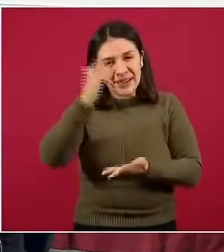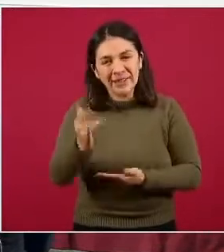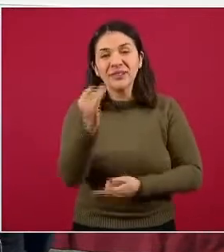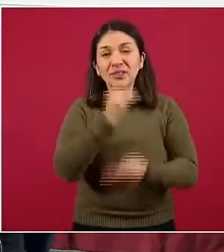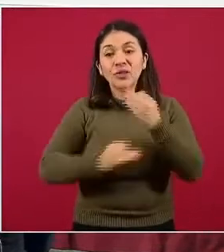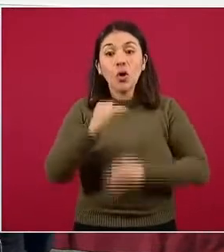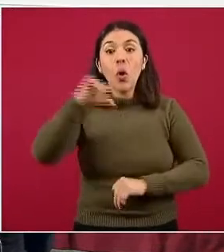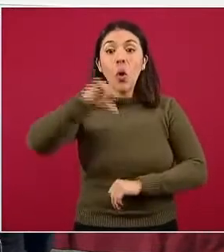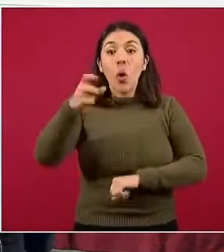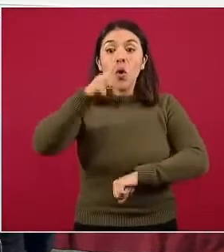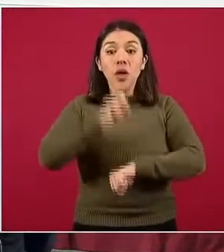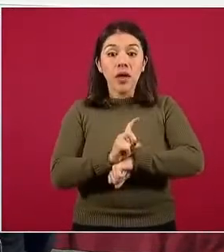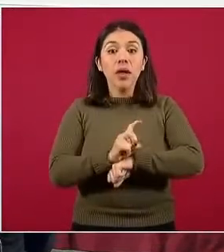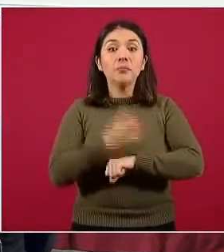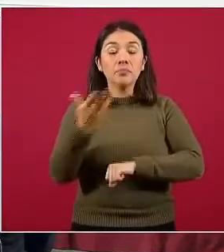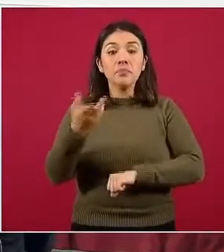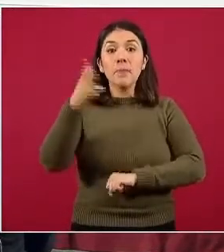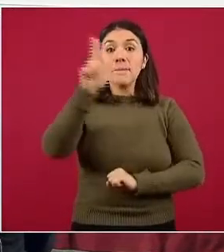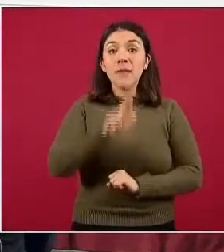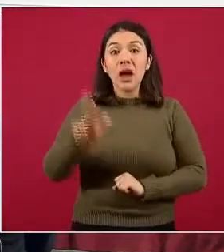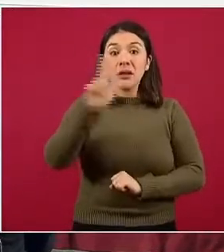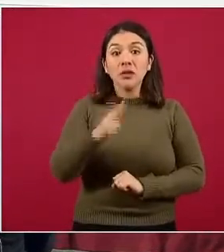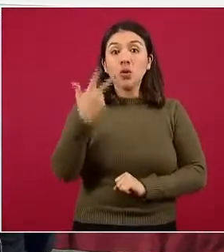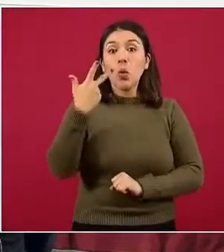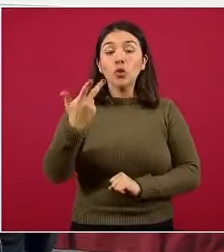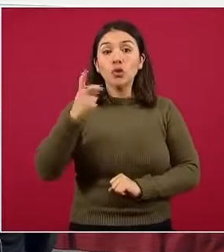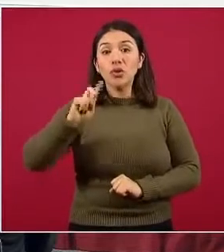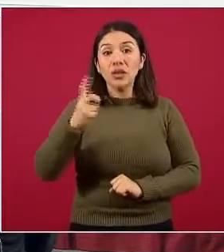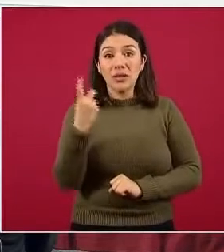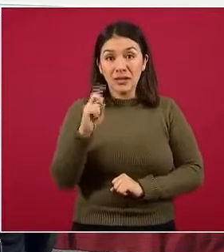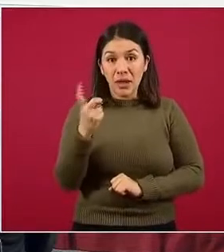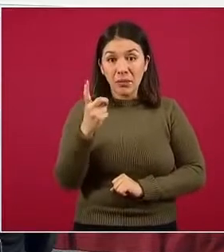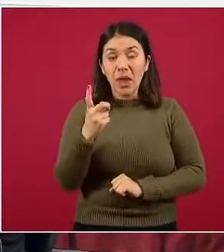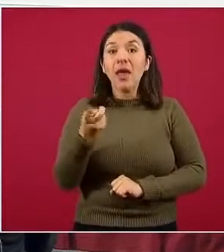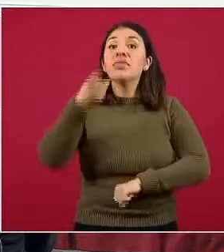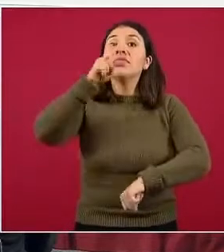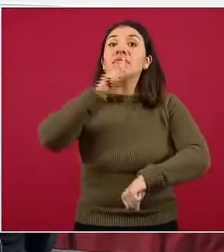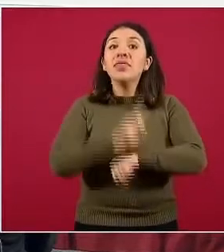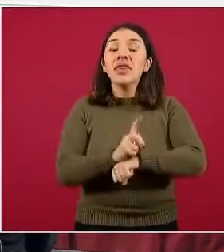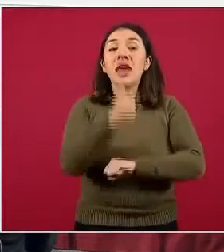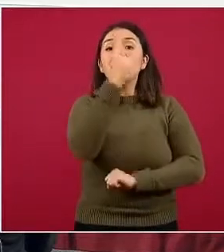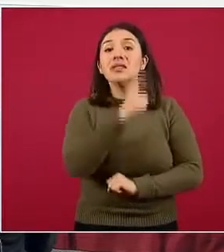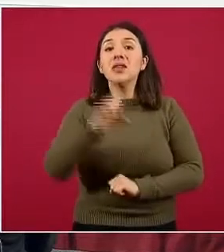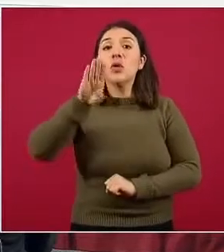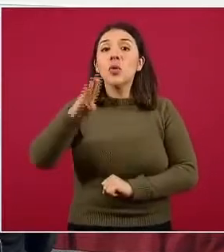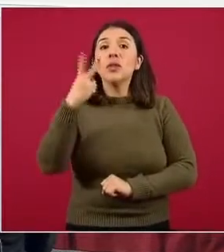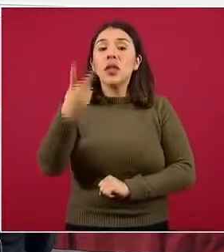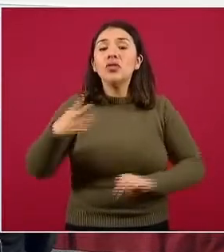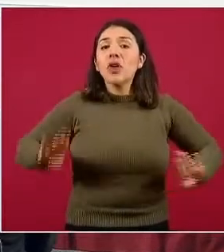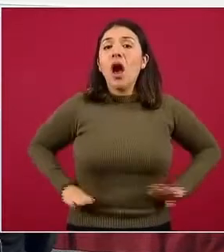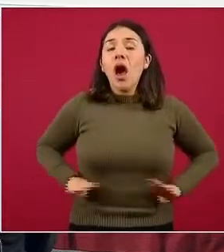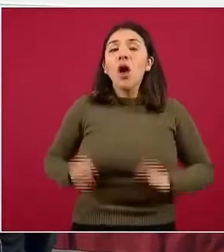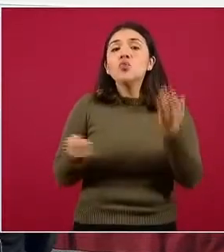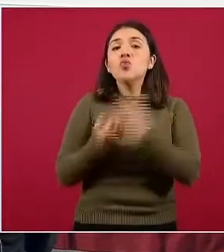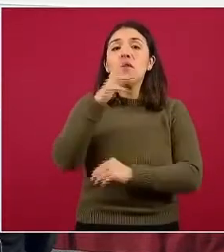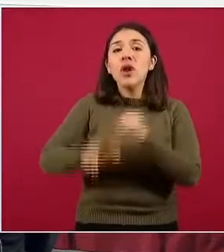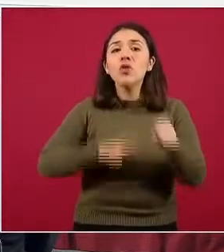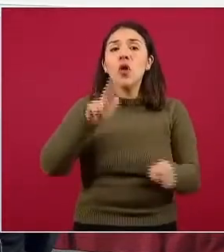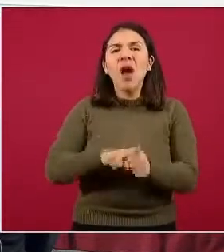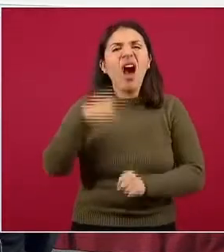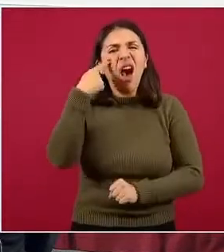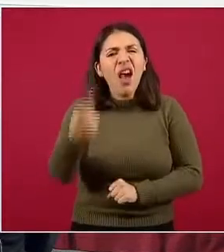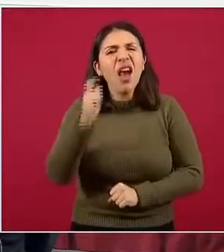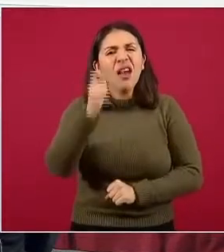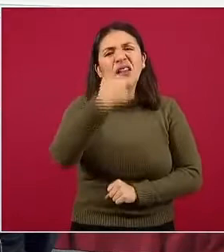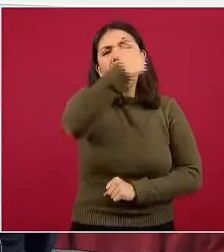gracias. Hoy, martes 8 de diciembre, día 192 de la nueva normalidad, en donde